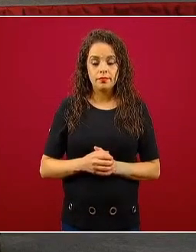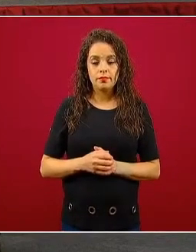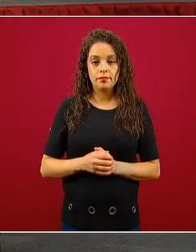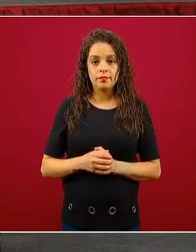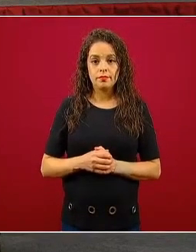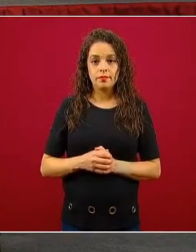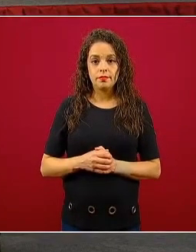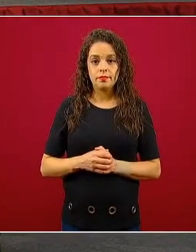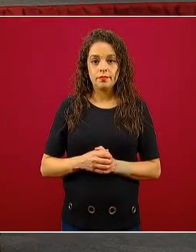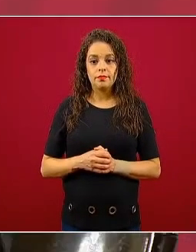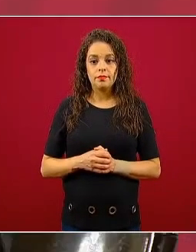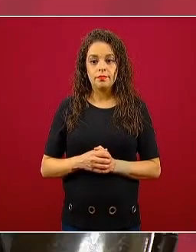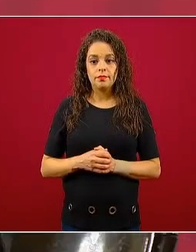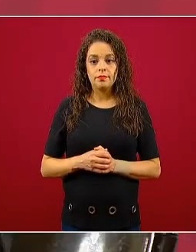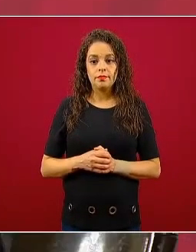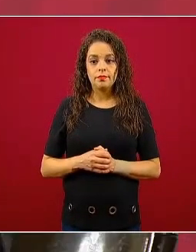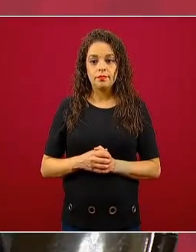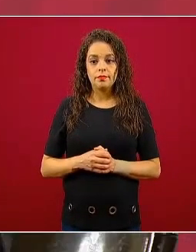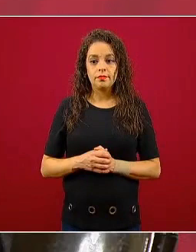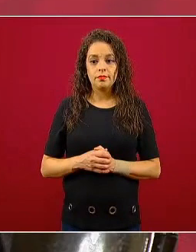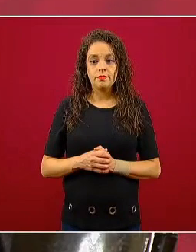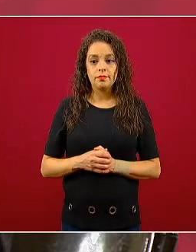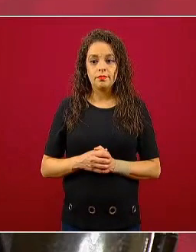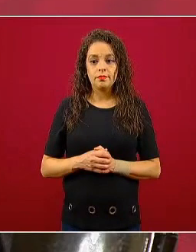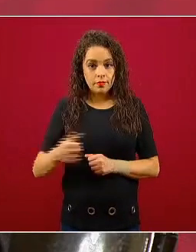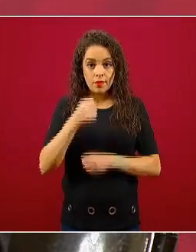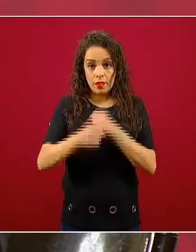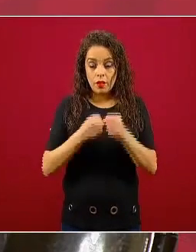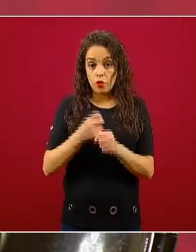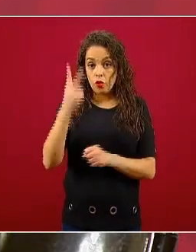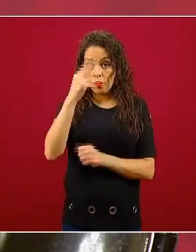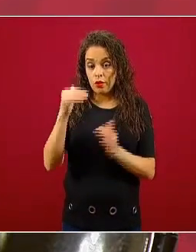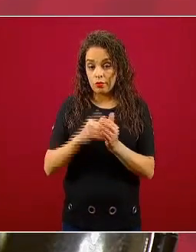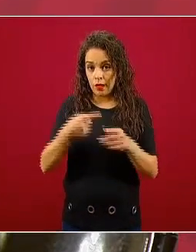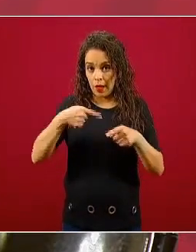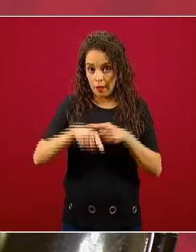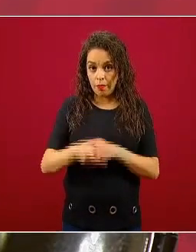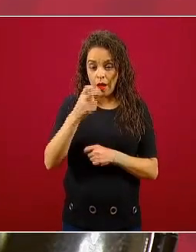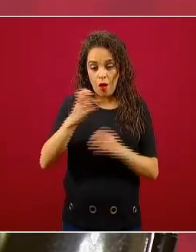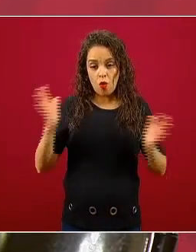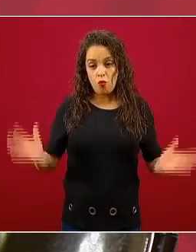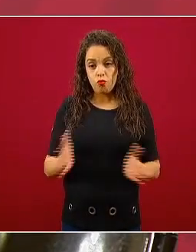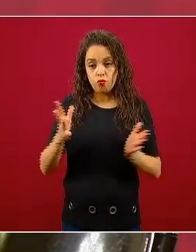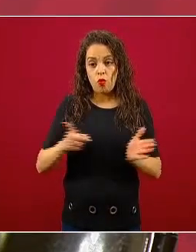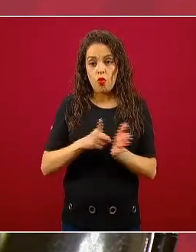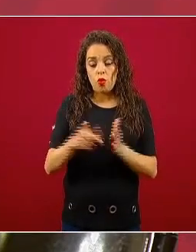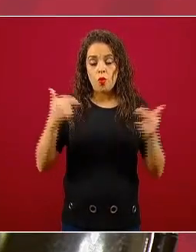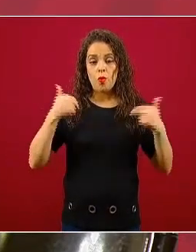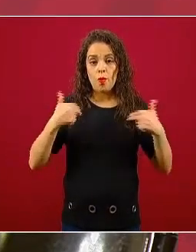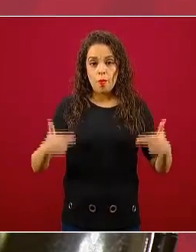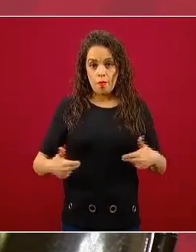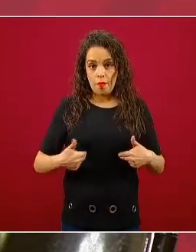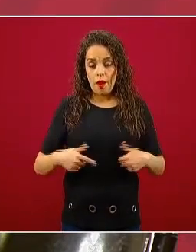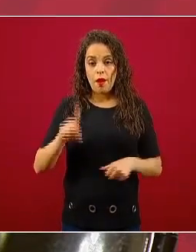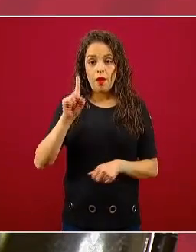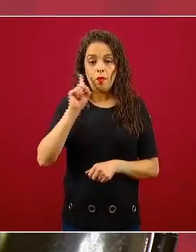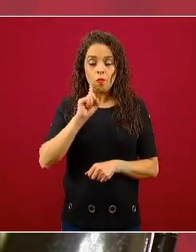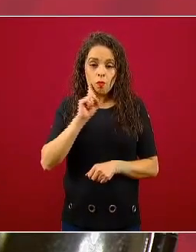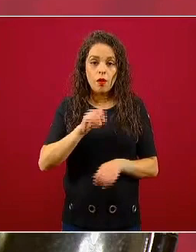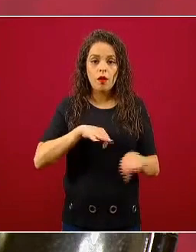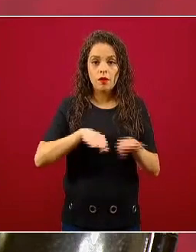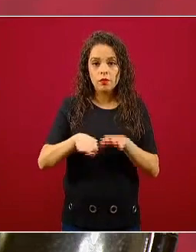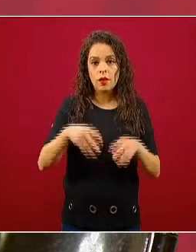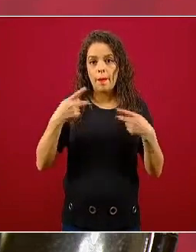C-A-C-E-H, en el año 2000. Desde allí ha promovido los derechos humanos y laborales de las trabajadoras del hogar y llevó a